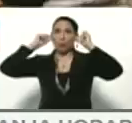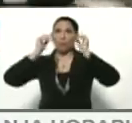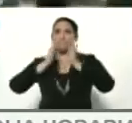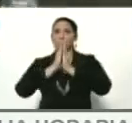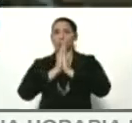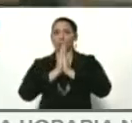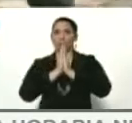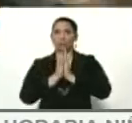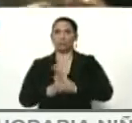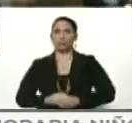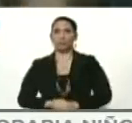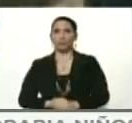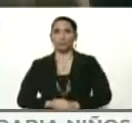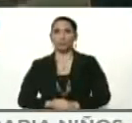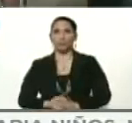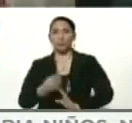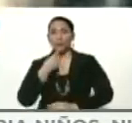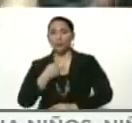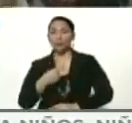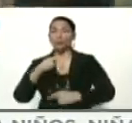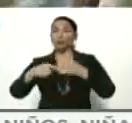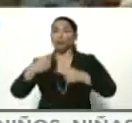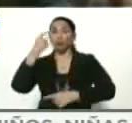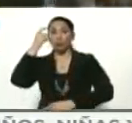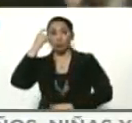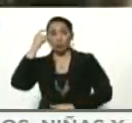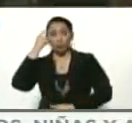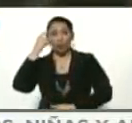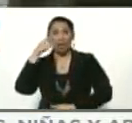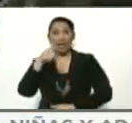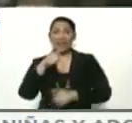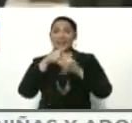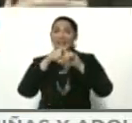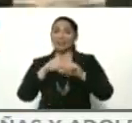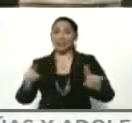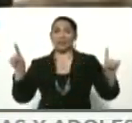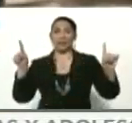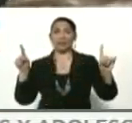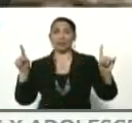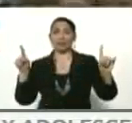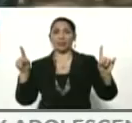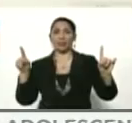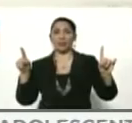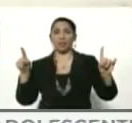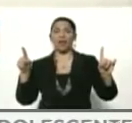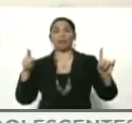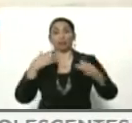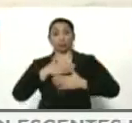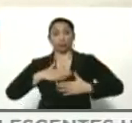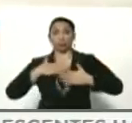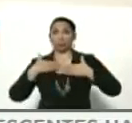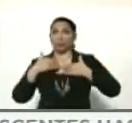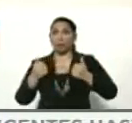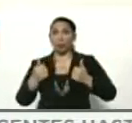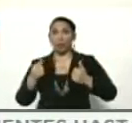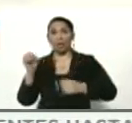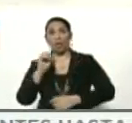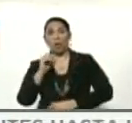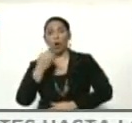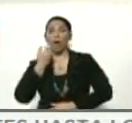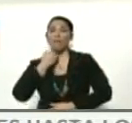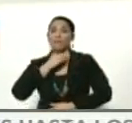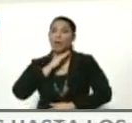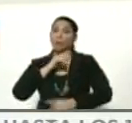tapaboca. Lo decimos todos los días. Es la diferencia entre estar saludable o enfermos. Es